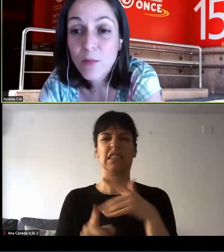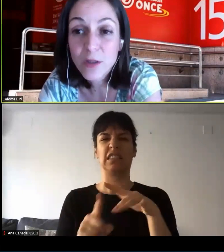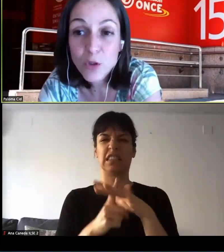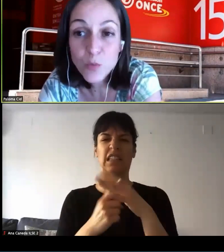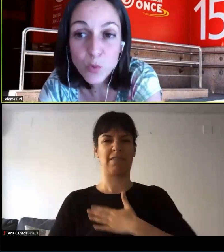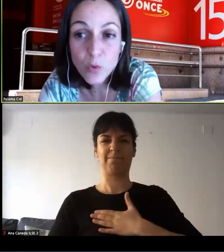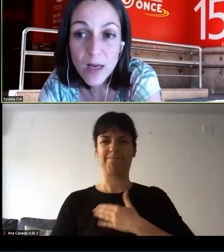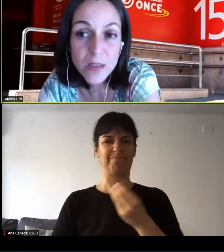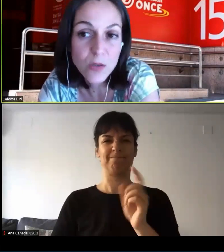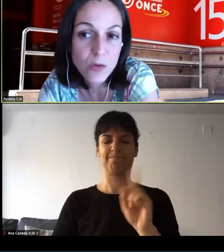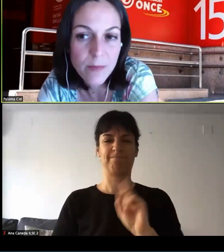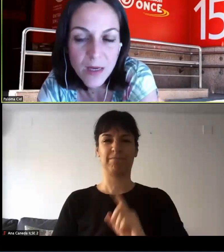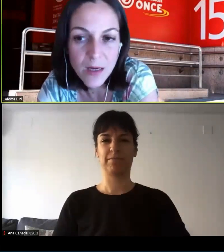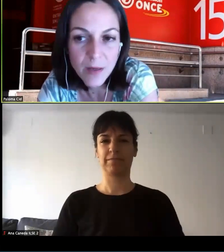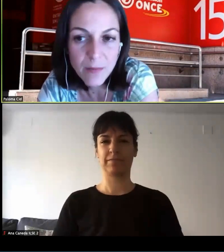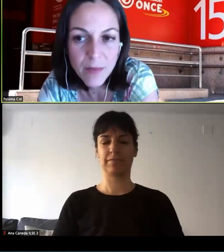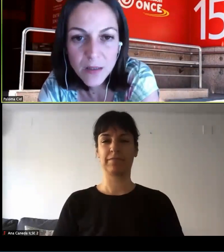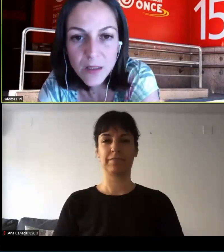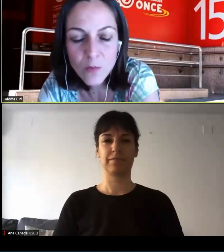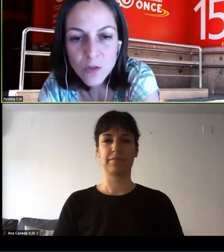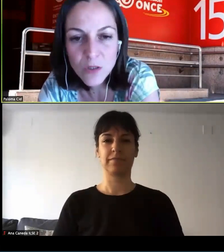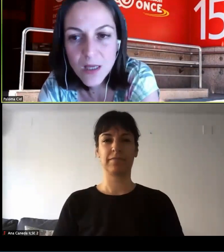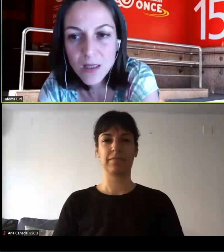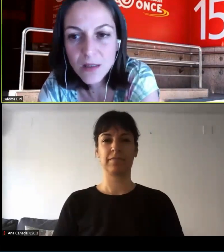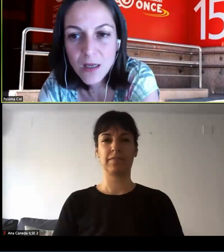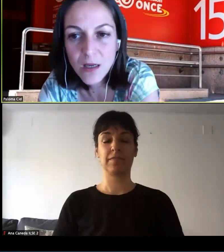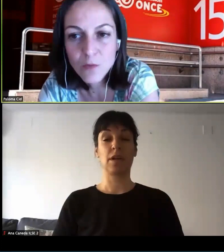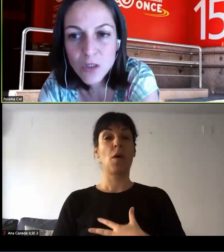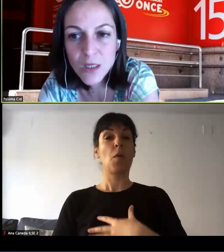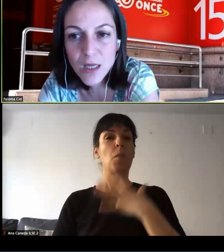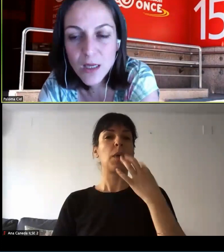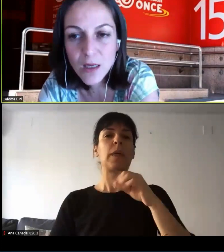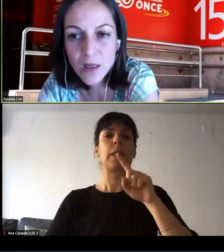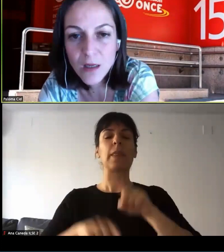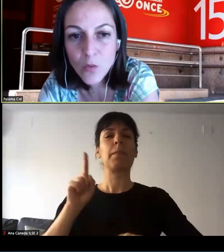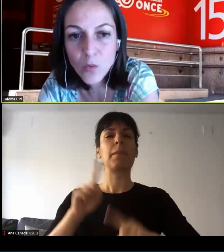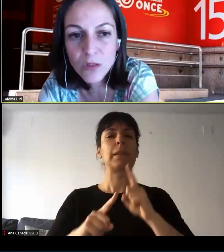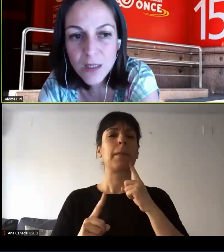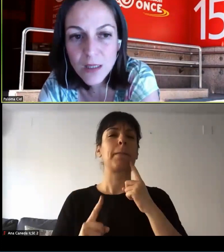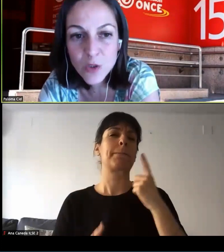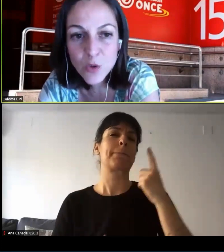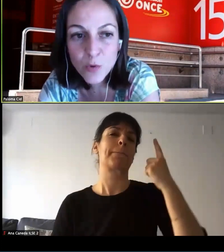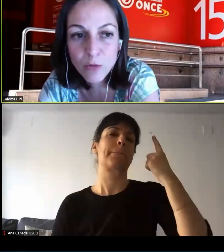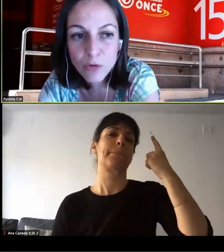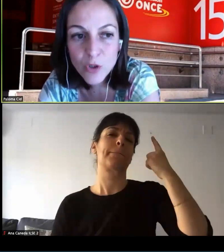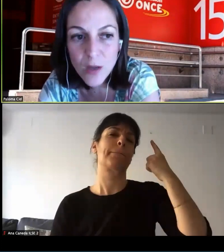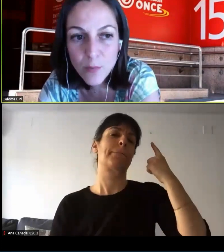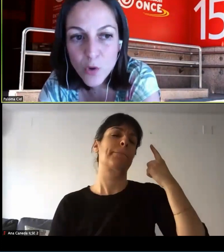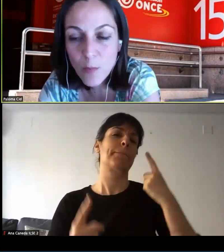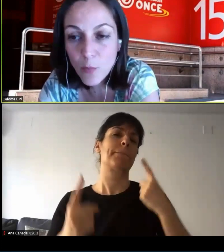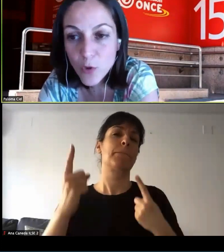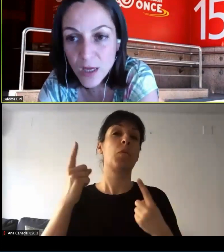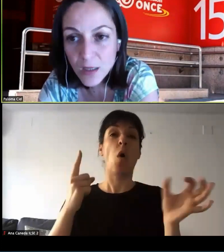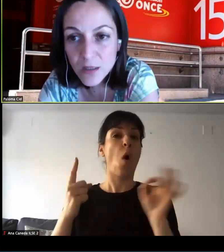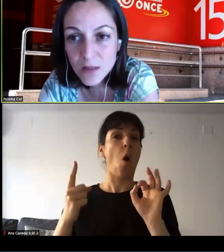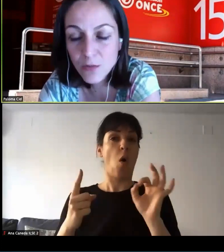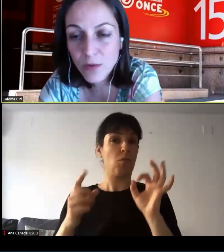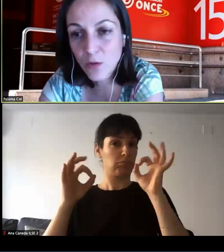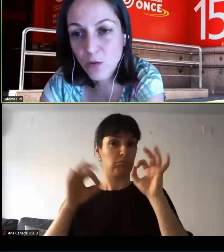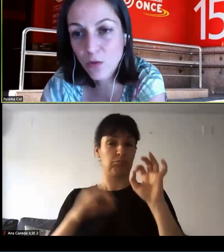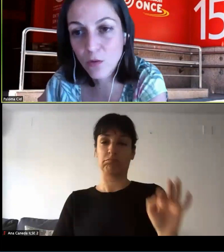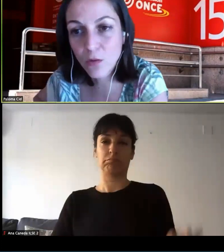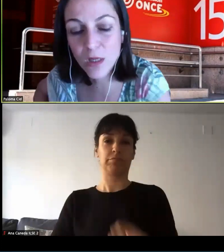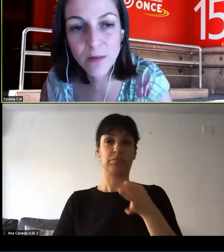en momentos puntuales o de manera permanente, como os decía, tengamos que utilizar sus productos de apoyo, apoyarles,